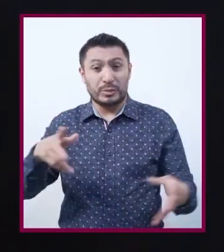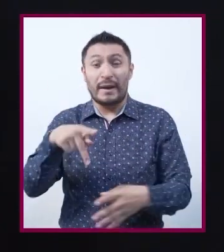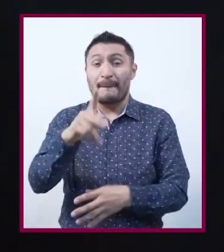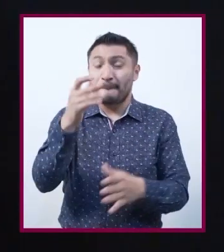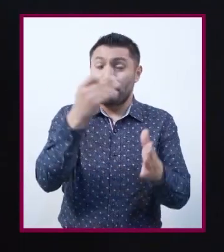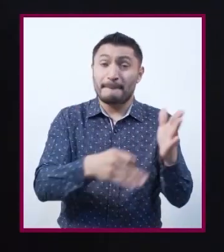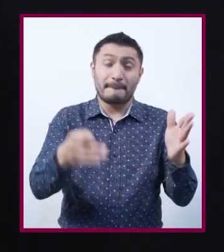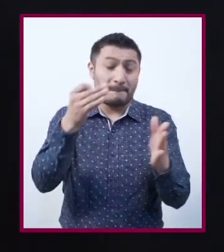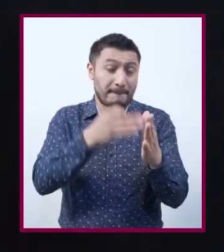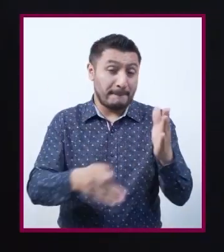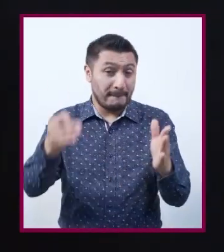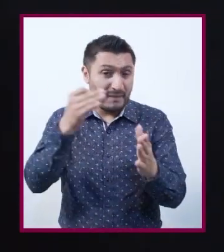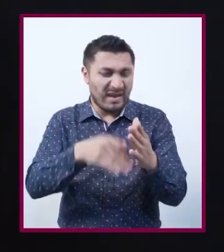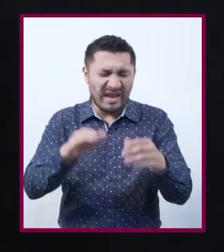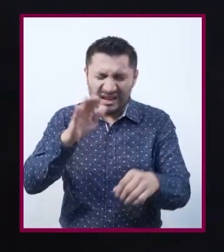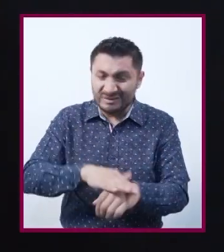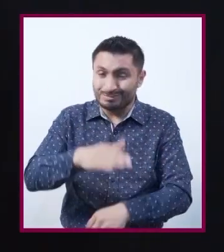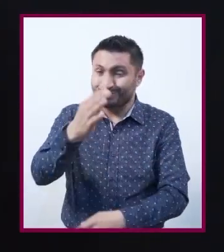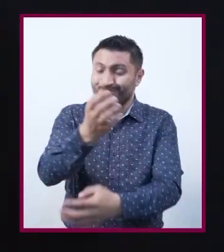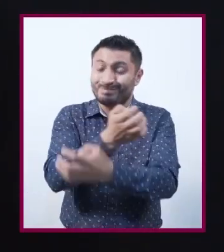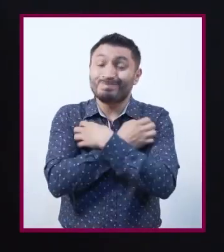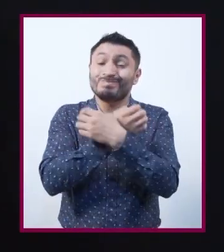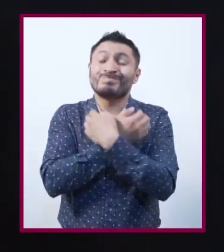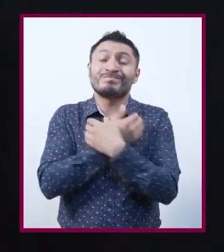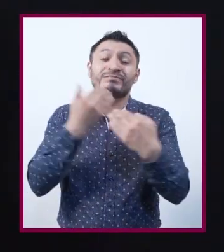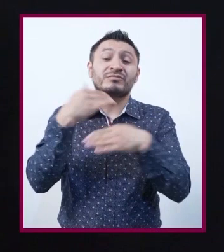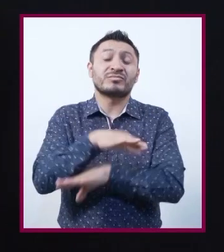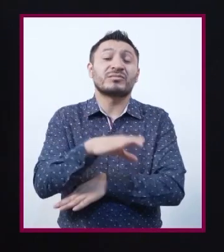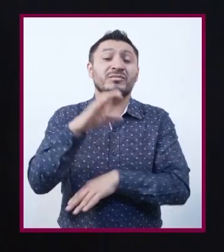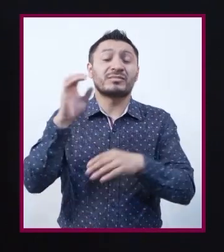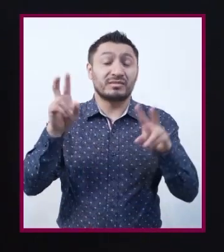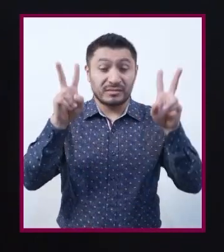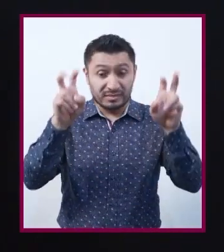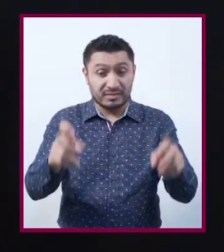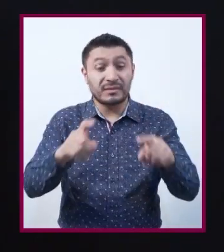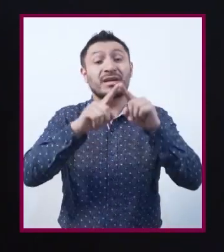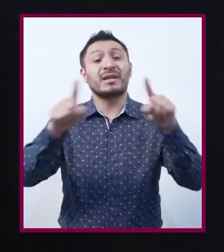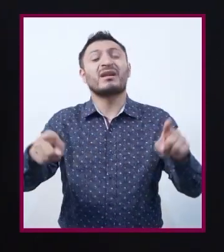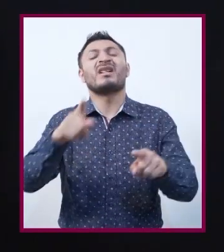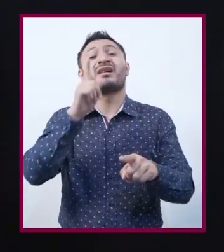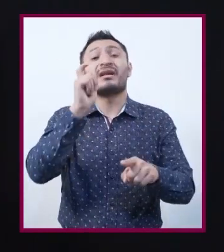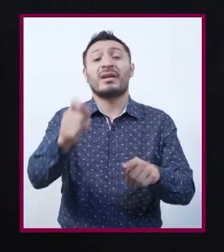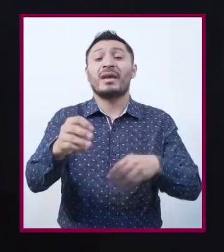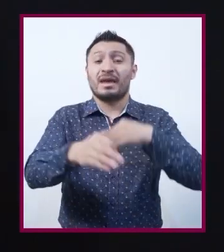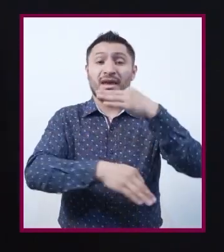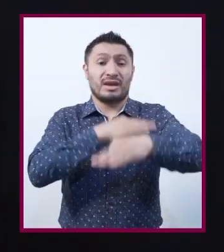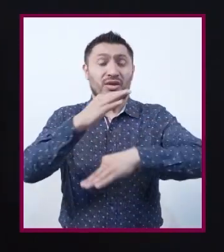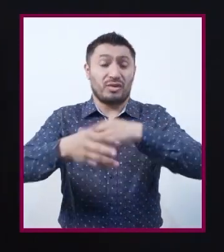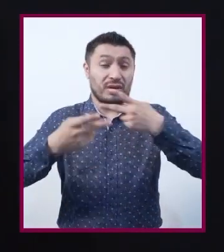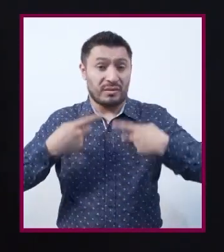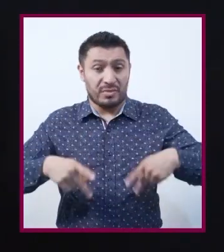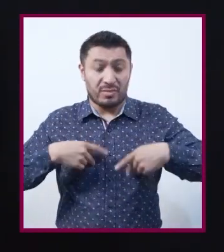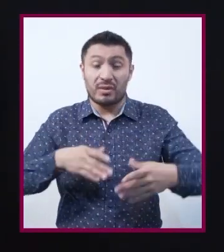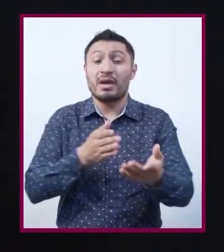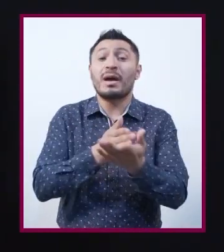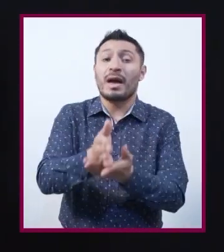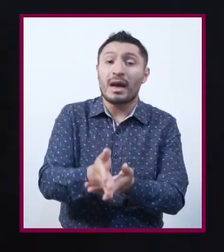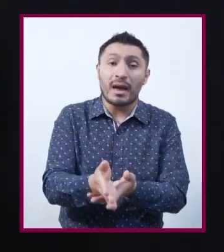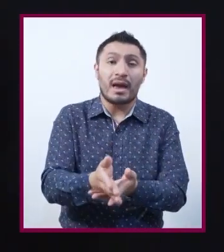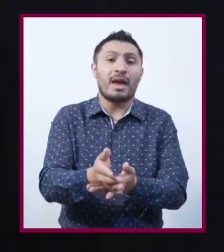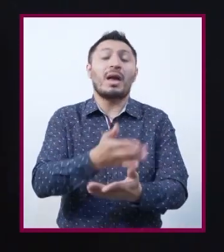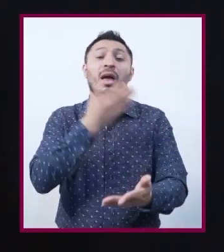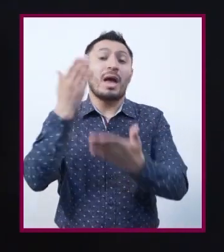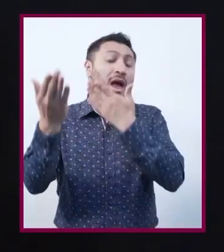obstante, hace falta democratizar más la educación en términos cualitativos, es decir, que todos y todas